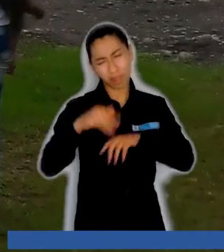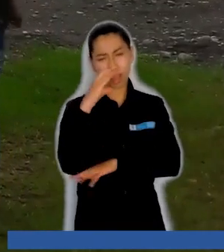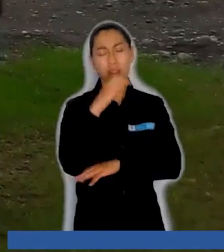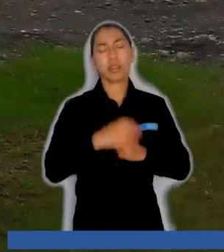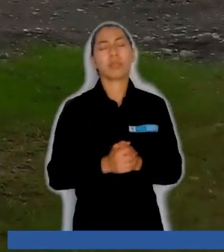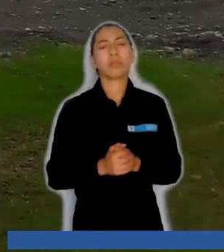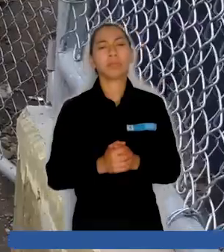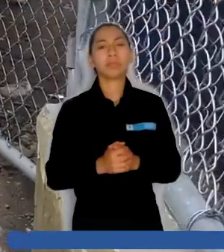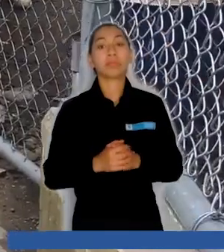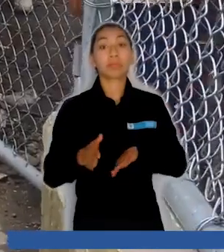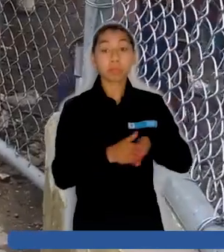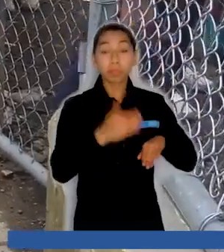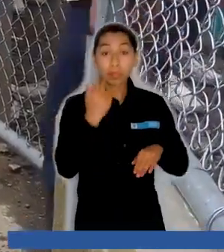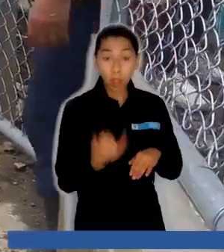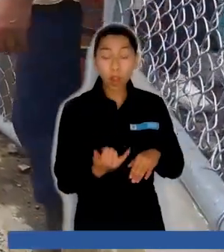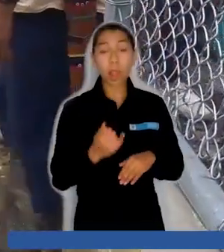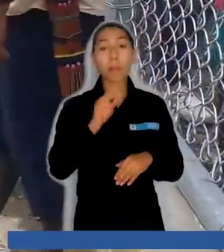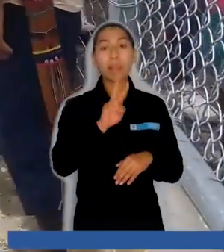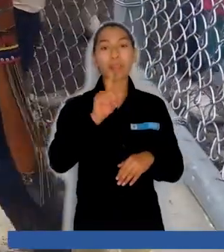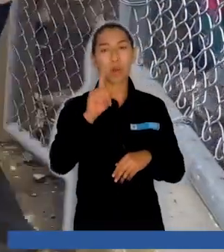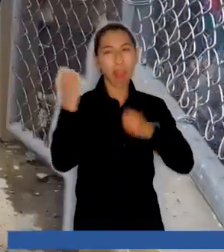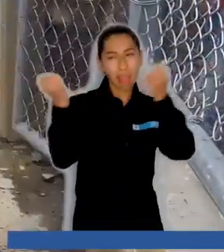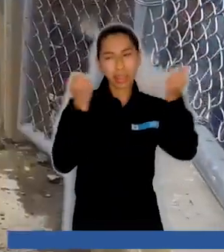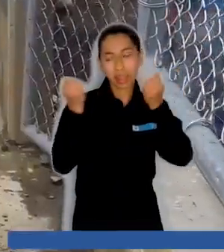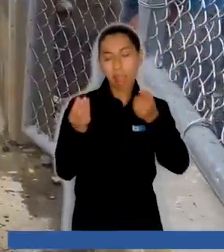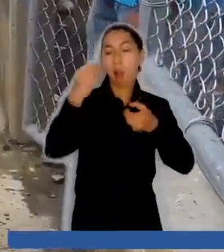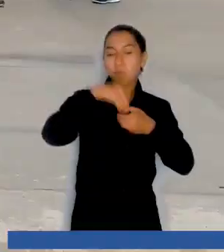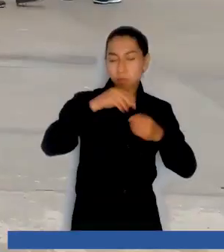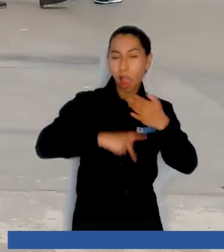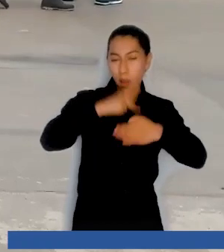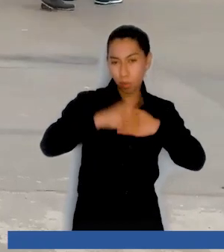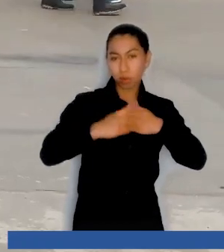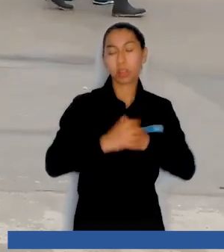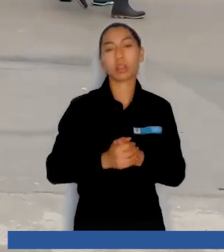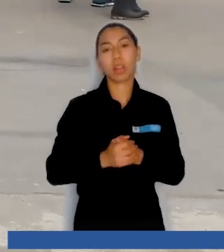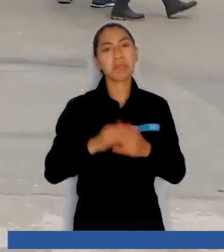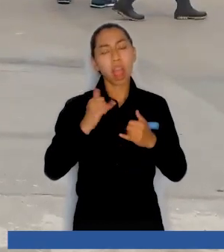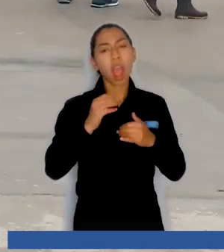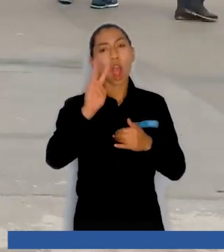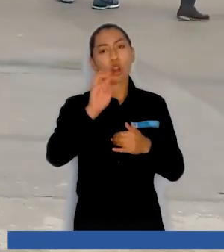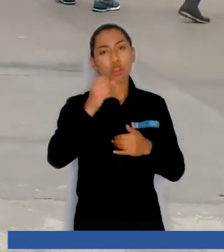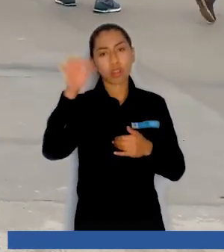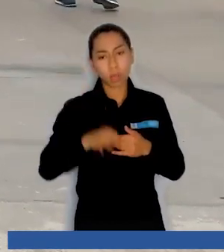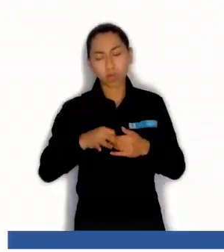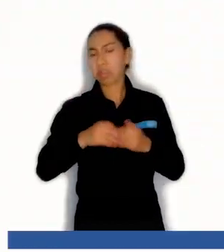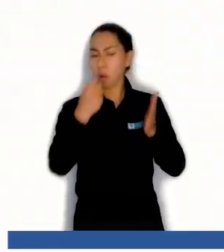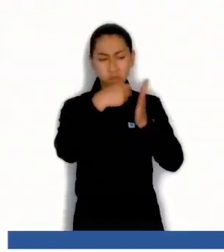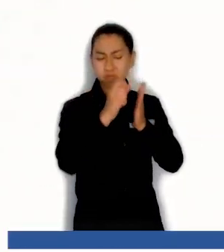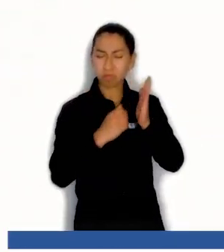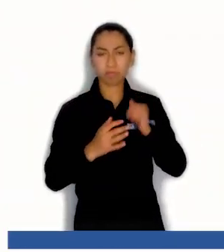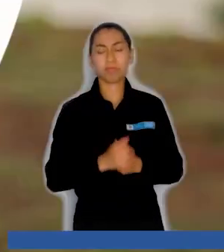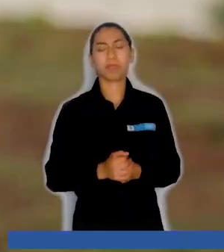Con esta, ya son 21 medidas implementadas del Plan de Reparación Colectiva de La Balsita, que ya tiene un 80% de cumplimiento.